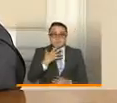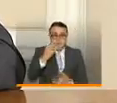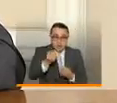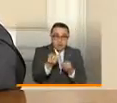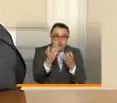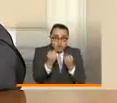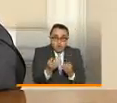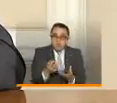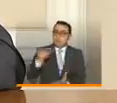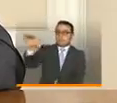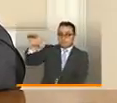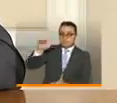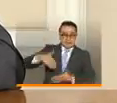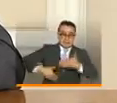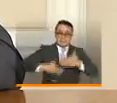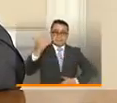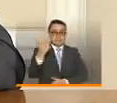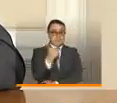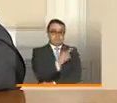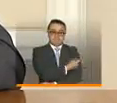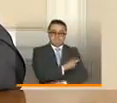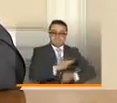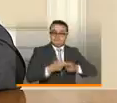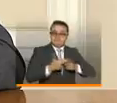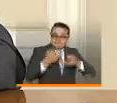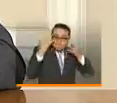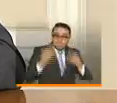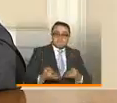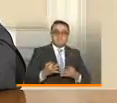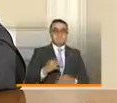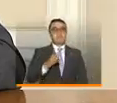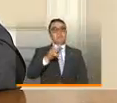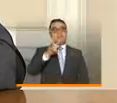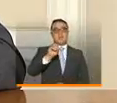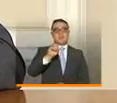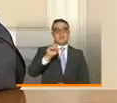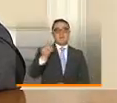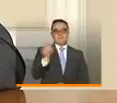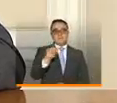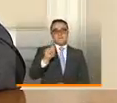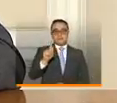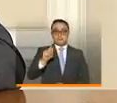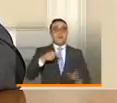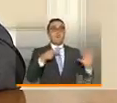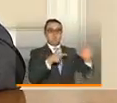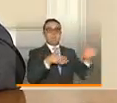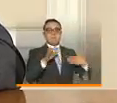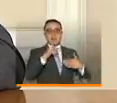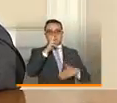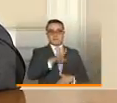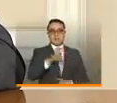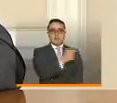que nos permitían iniciar esa vacunación el 20 de febrero como ha sido